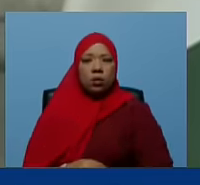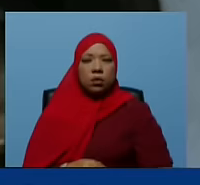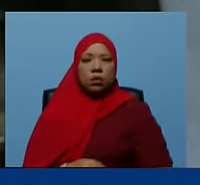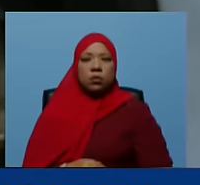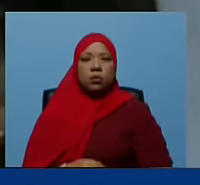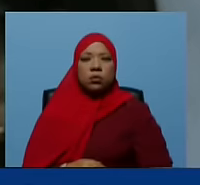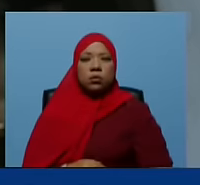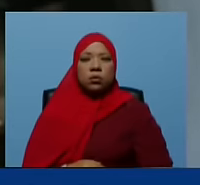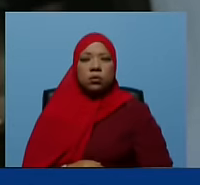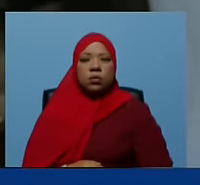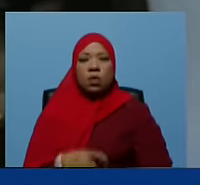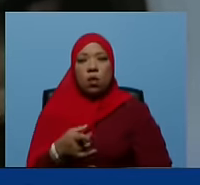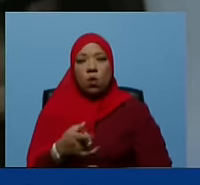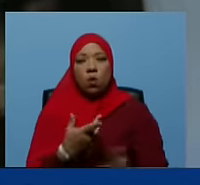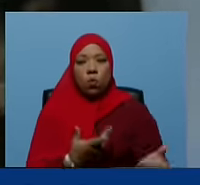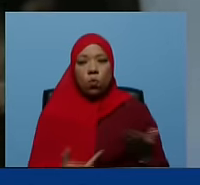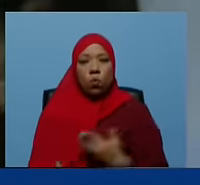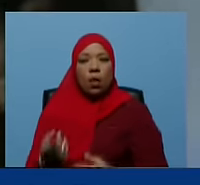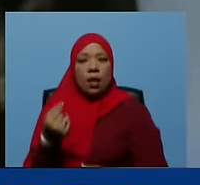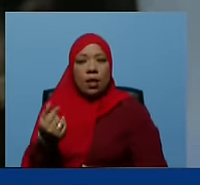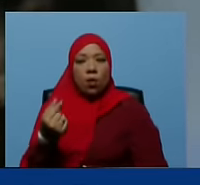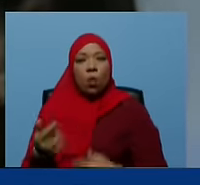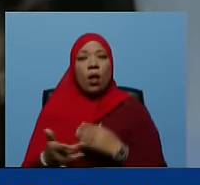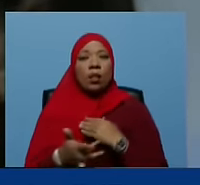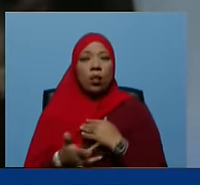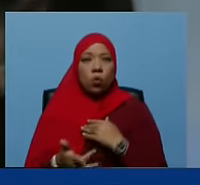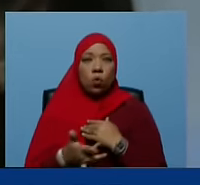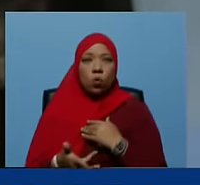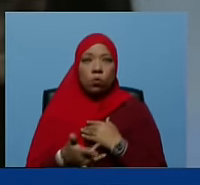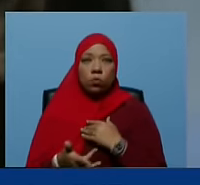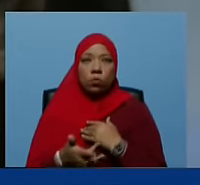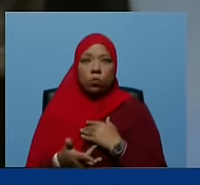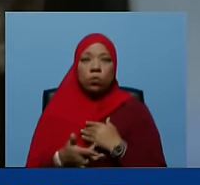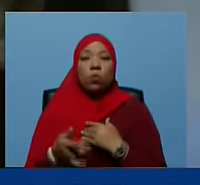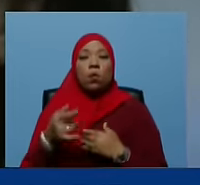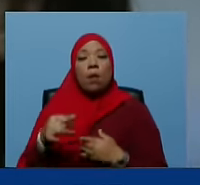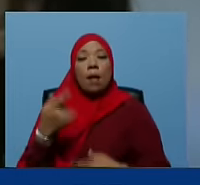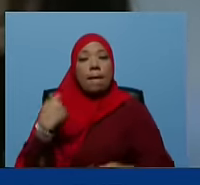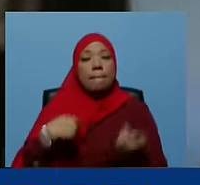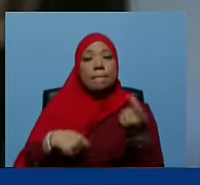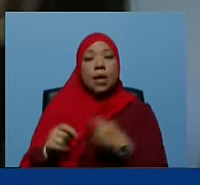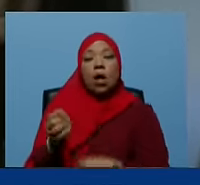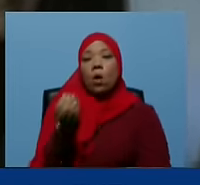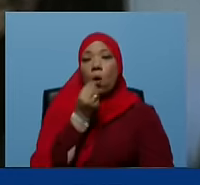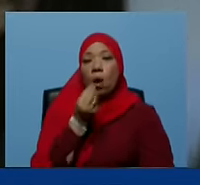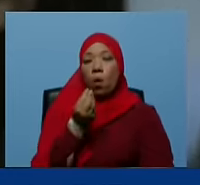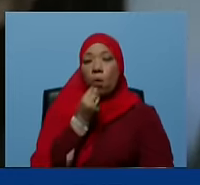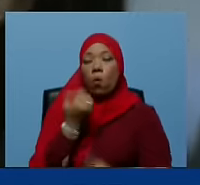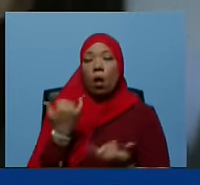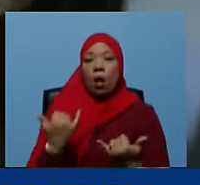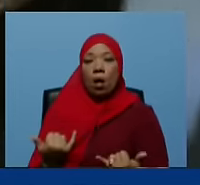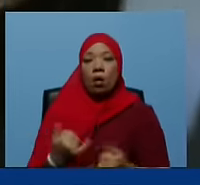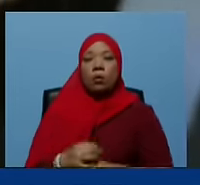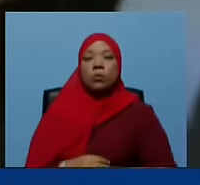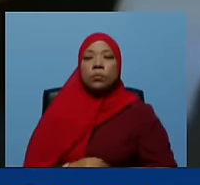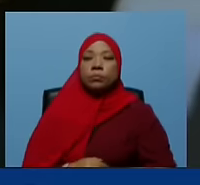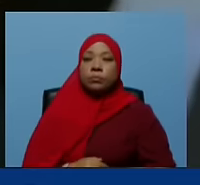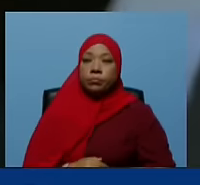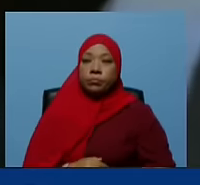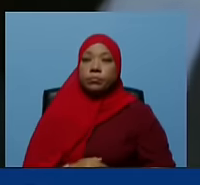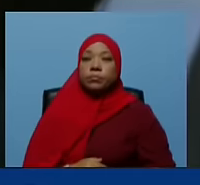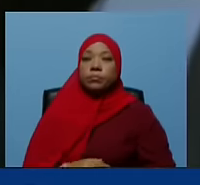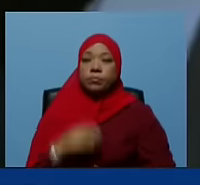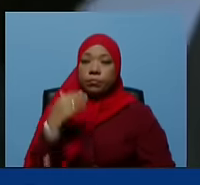para que ustedes traigan su capital, su tecnología, para garantizar mercados externos y